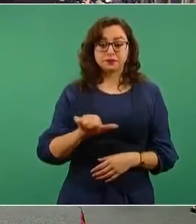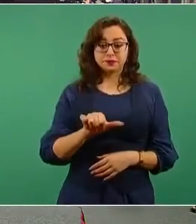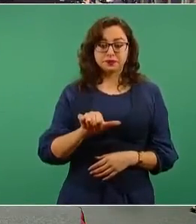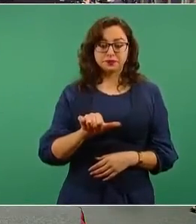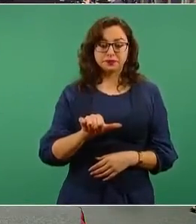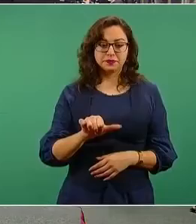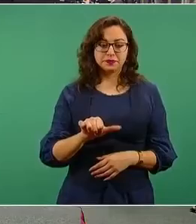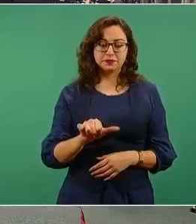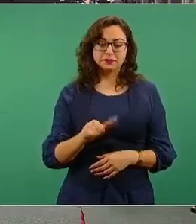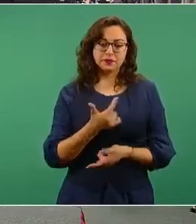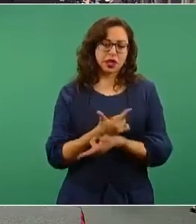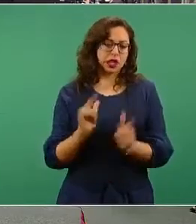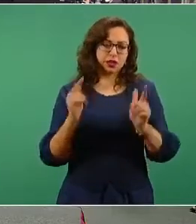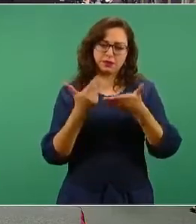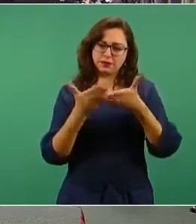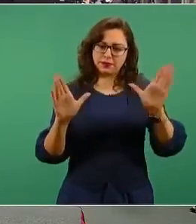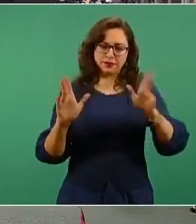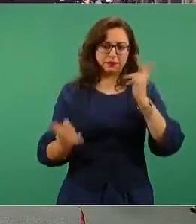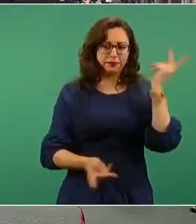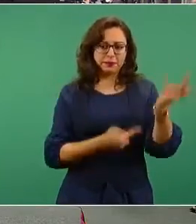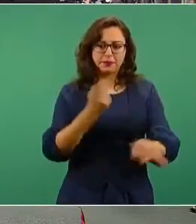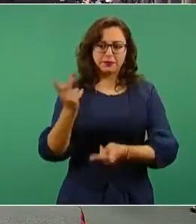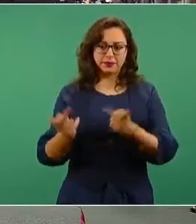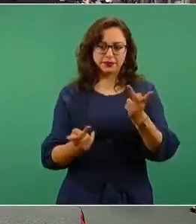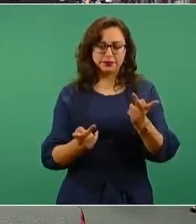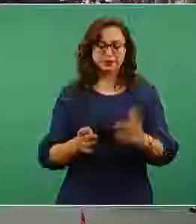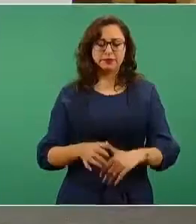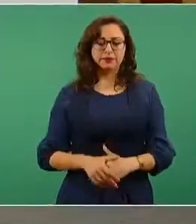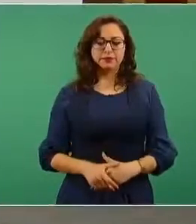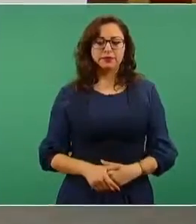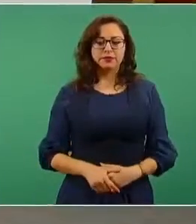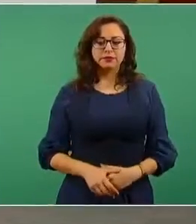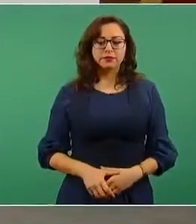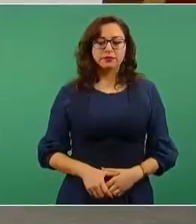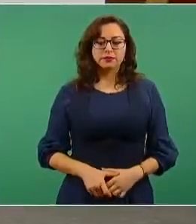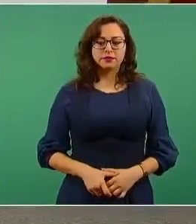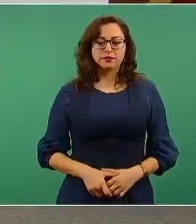ya abrimos para preguntas y respuestas.